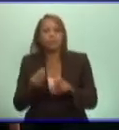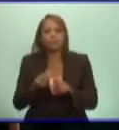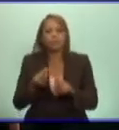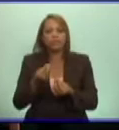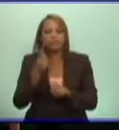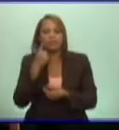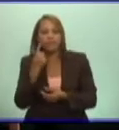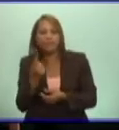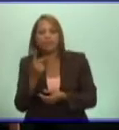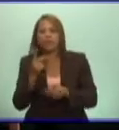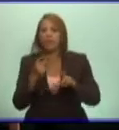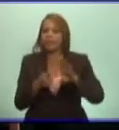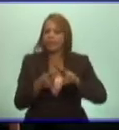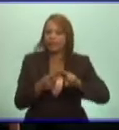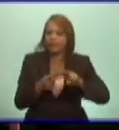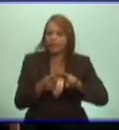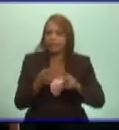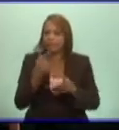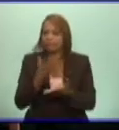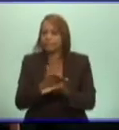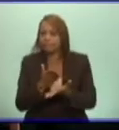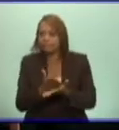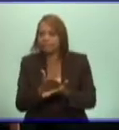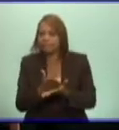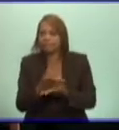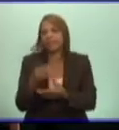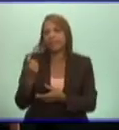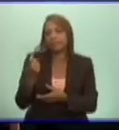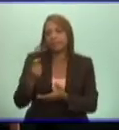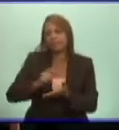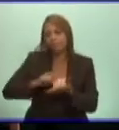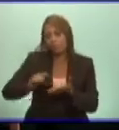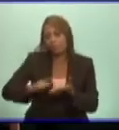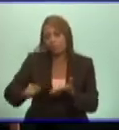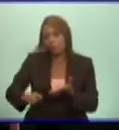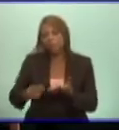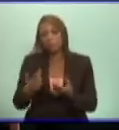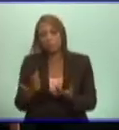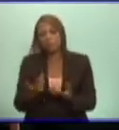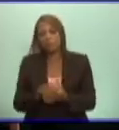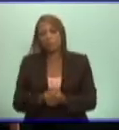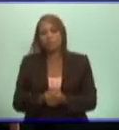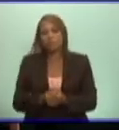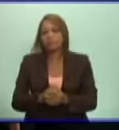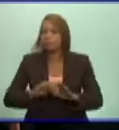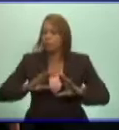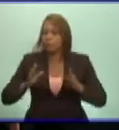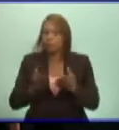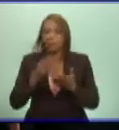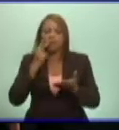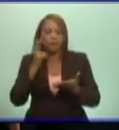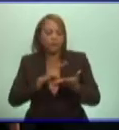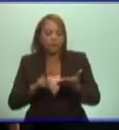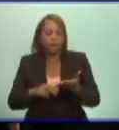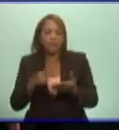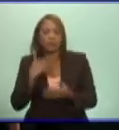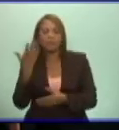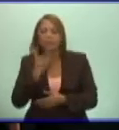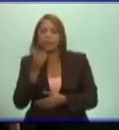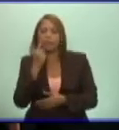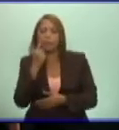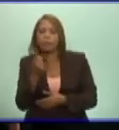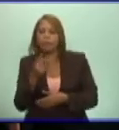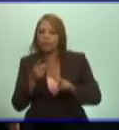qué quedó bien hecho en la libreta, qué faltó en los escolares. También, ¿quién no pudo verlos